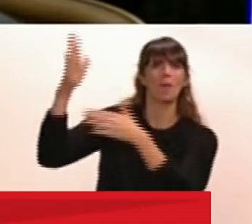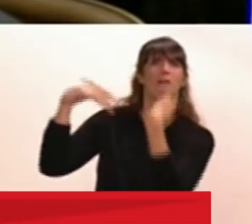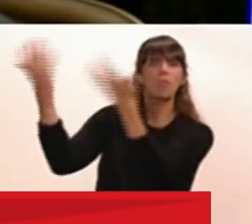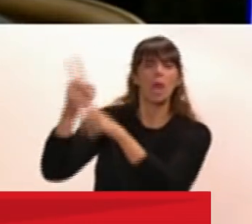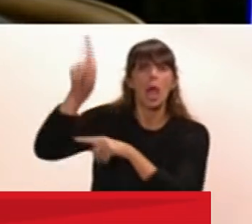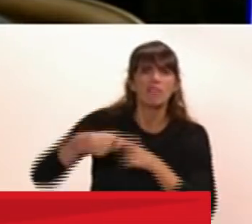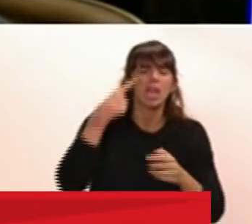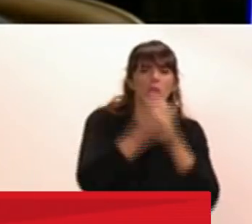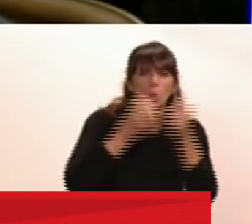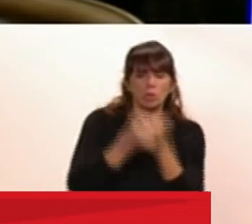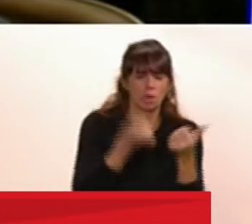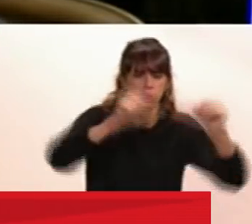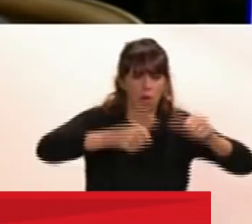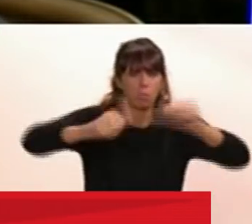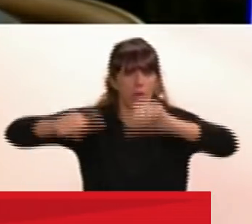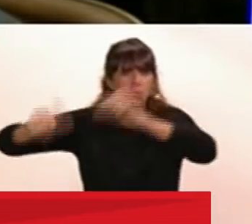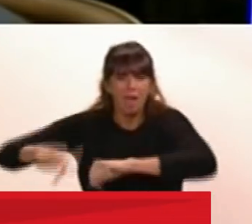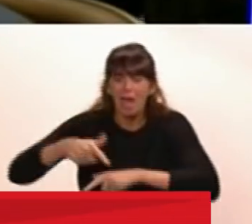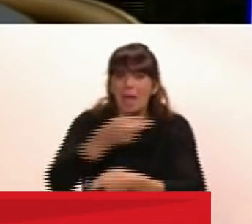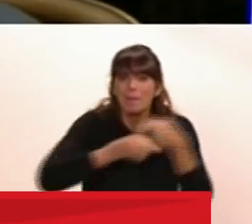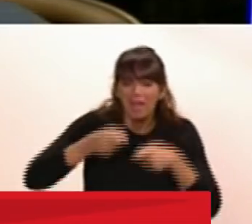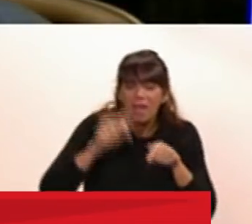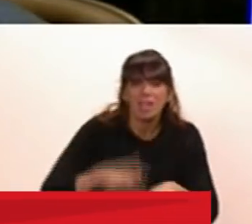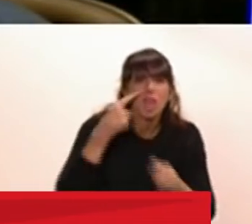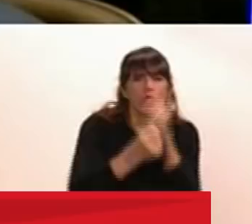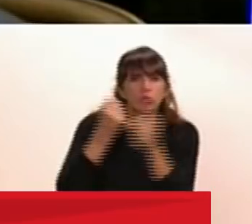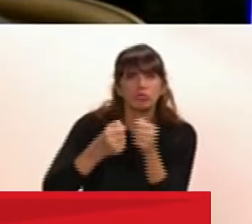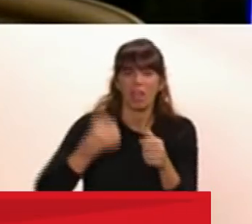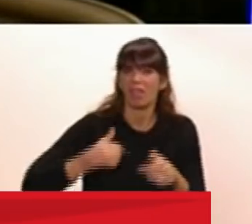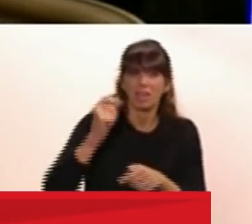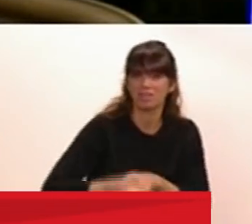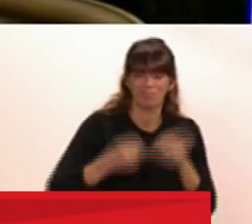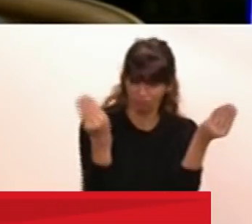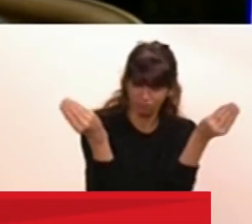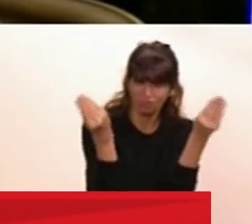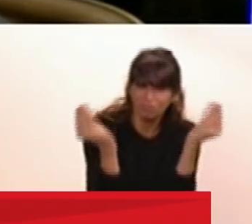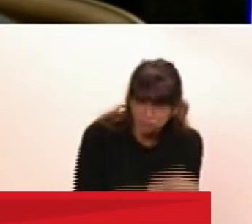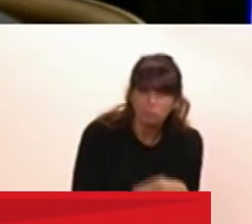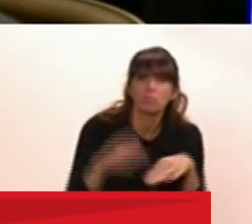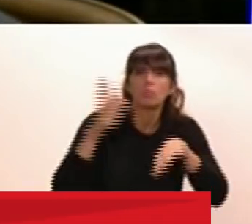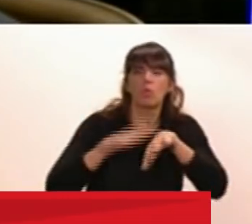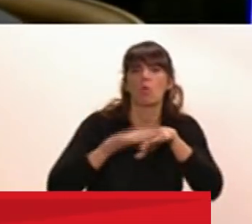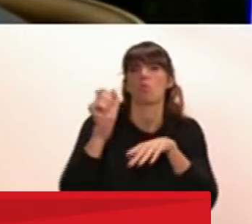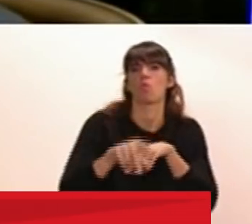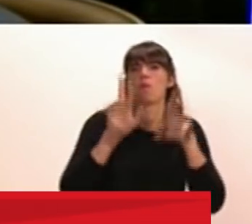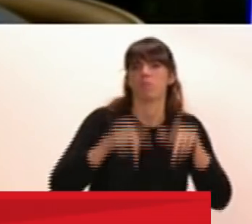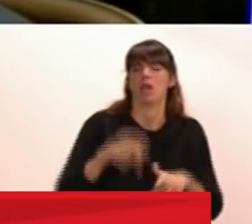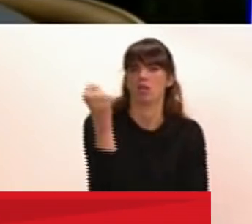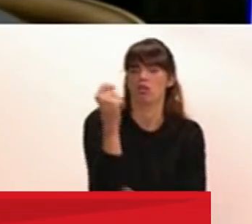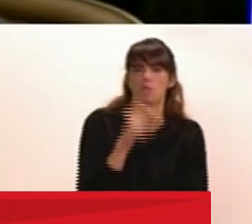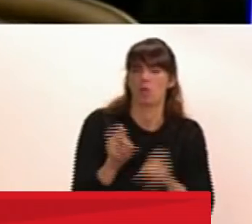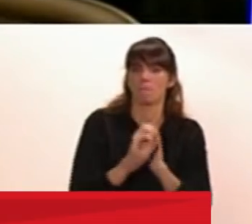interno. Hoy en Argentina el mercado interno está desfalleciendo por culpa de sus políticas. Y después, en el plano